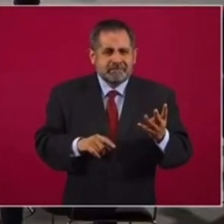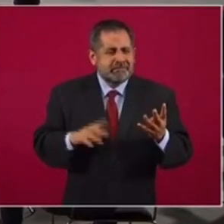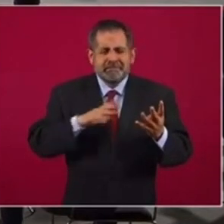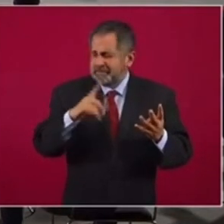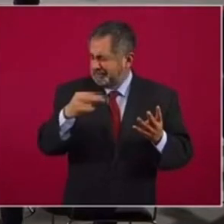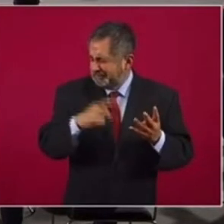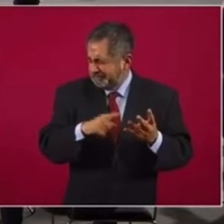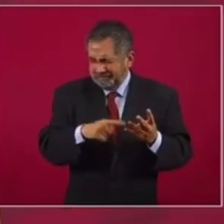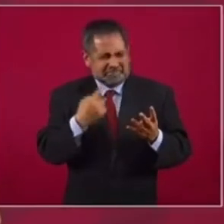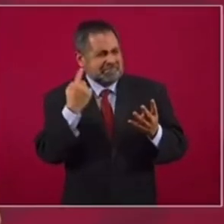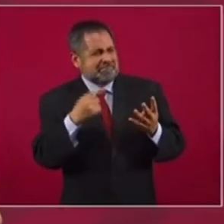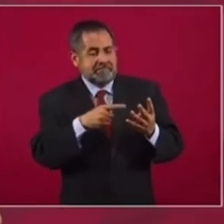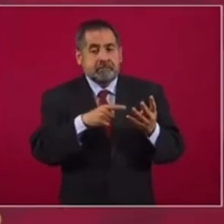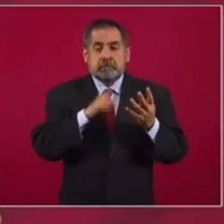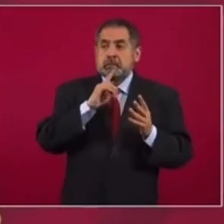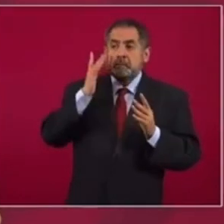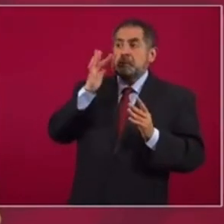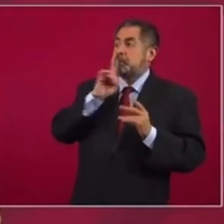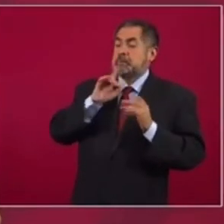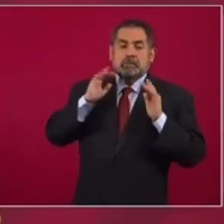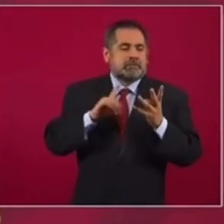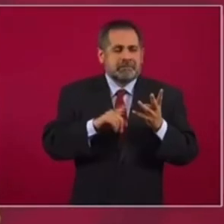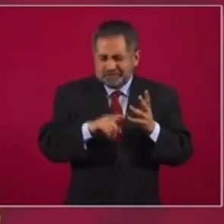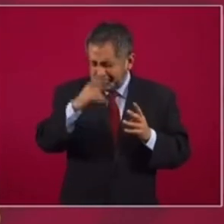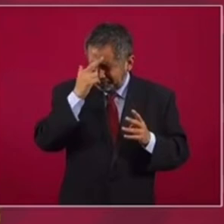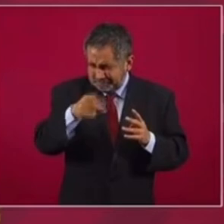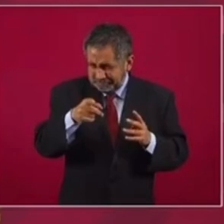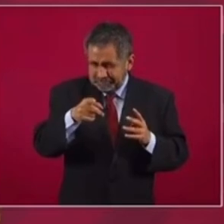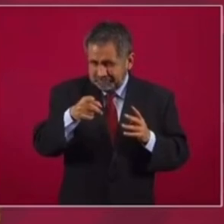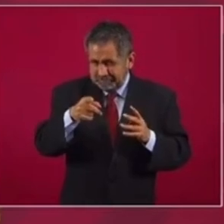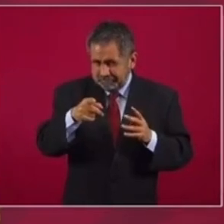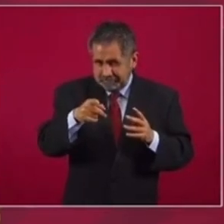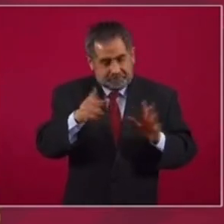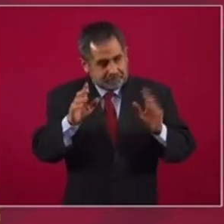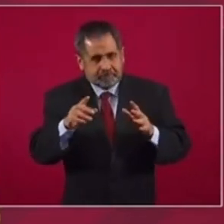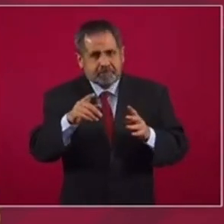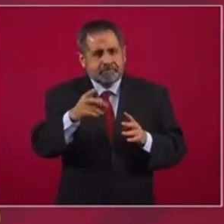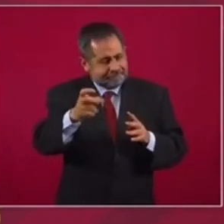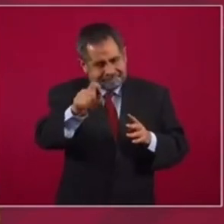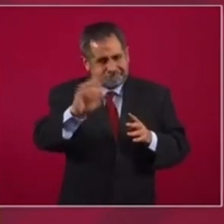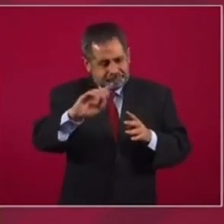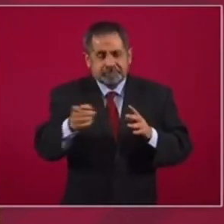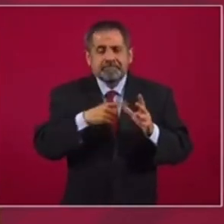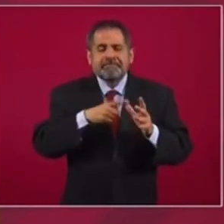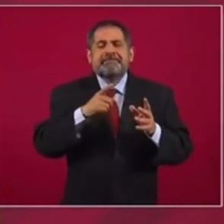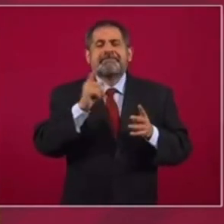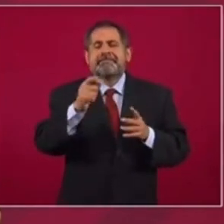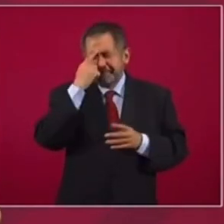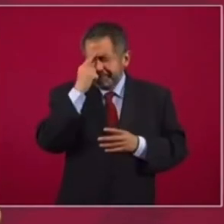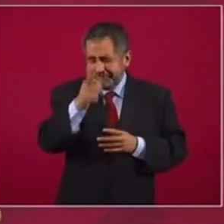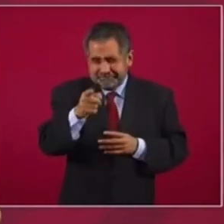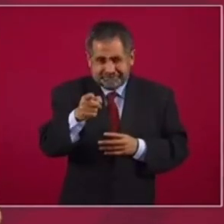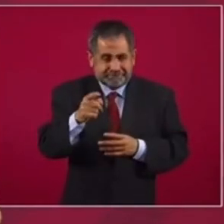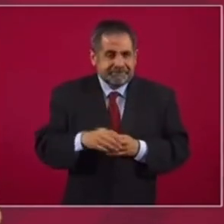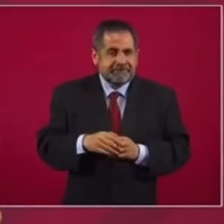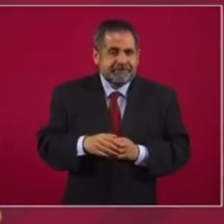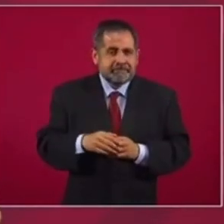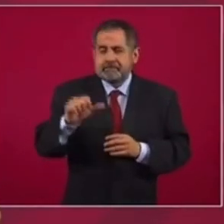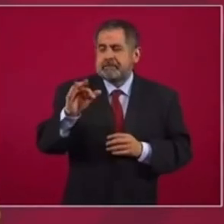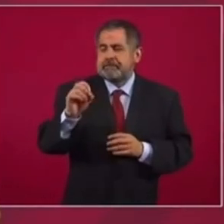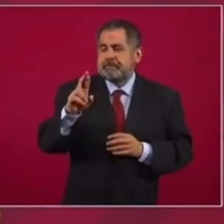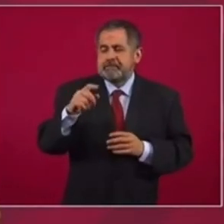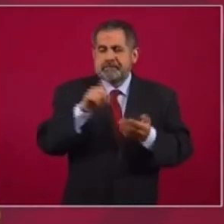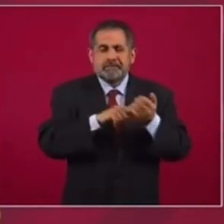hay uno que se hizo de la vista gorda, cuando, bueno, no, uno que tiene que ver con las